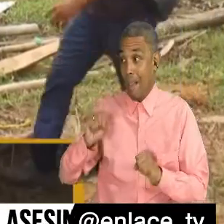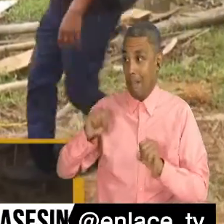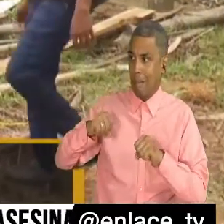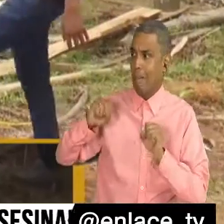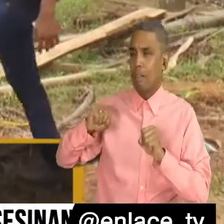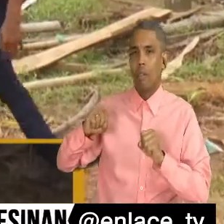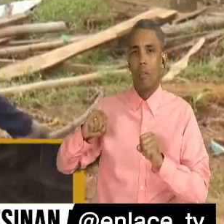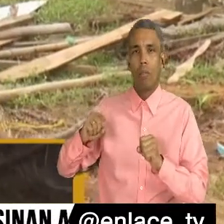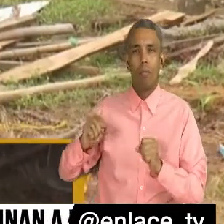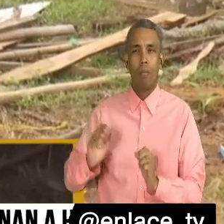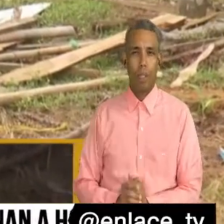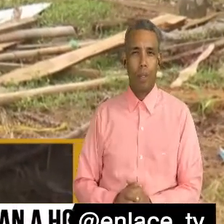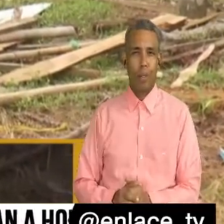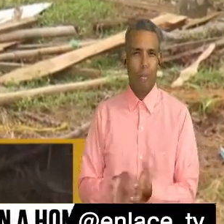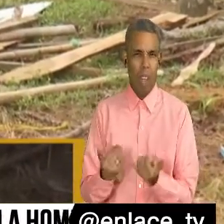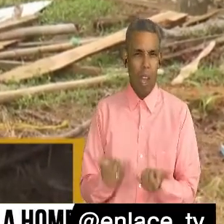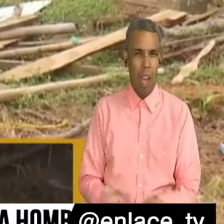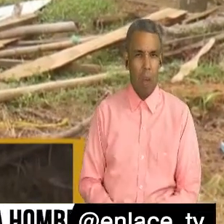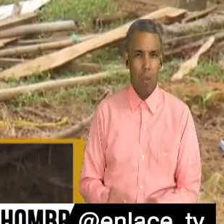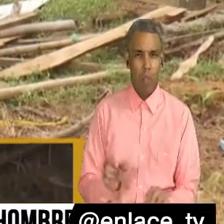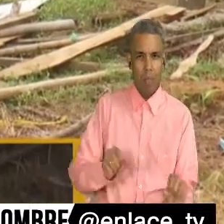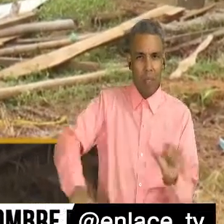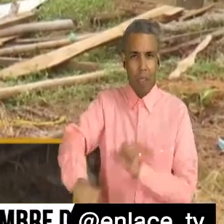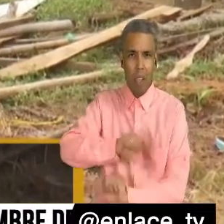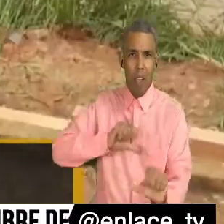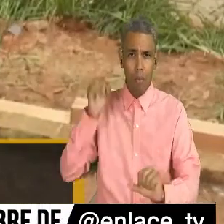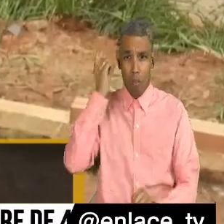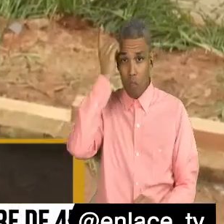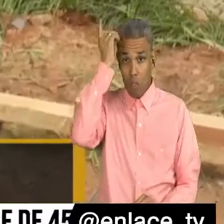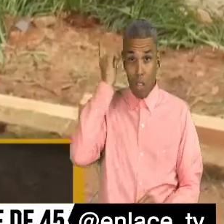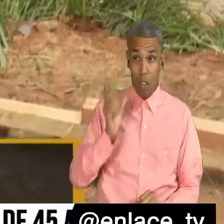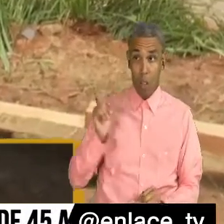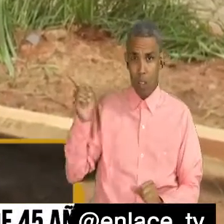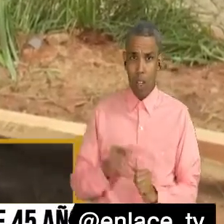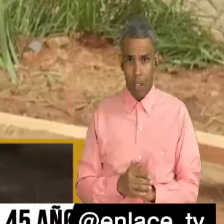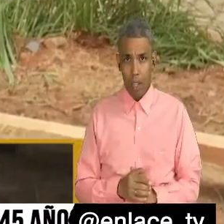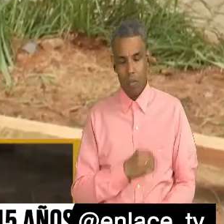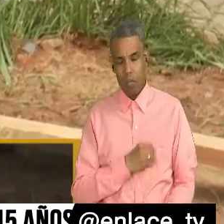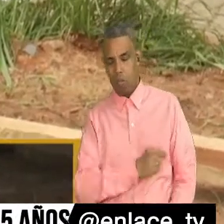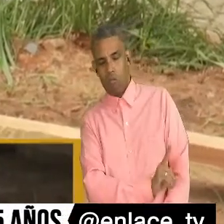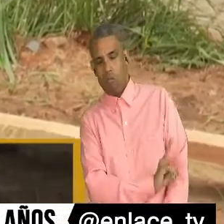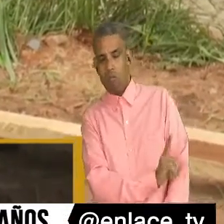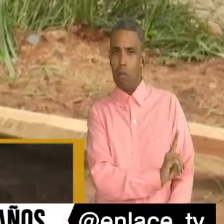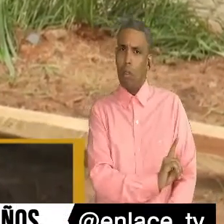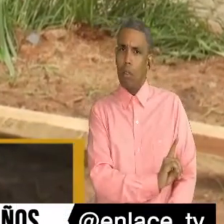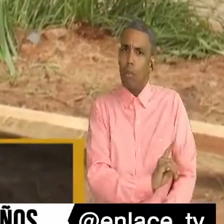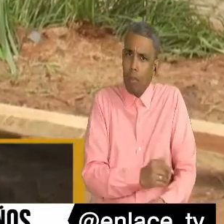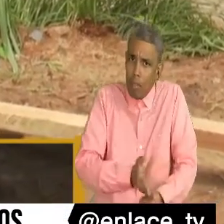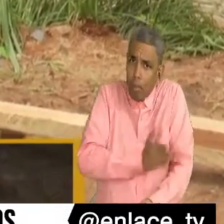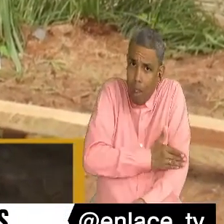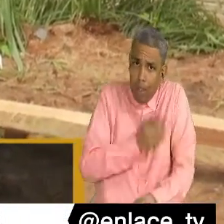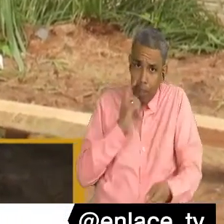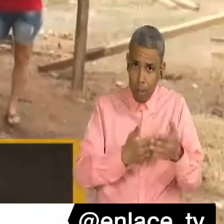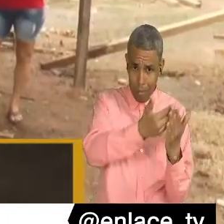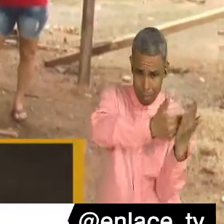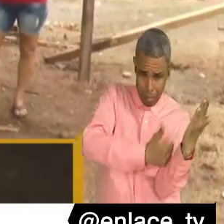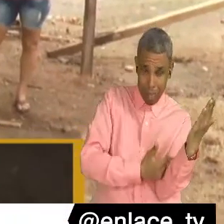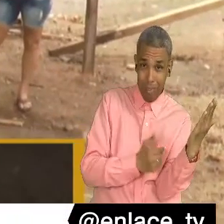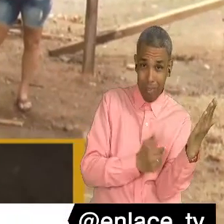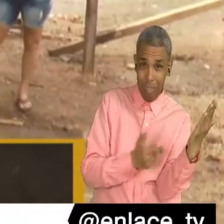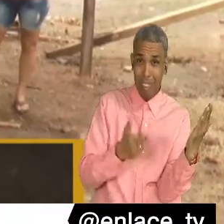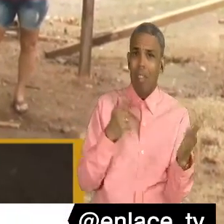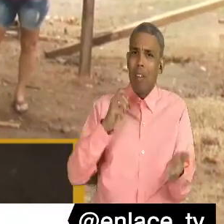Darío Echeverri, toda vez que ellos tienen un acto administrativo donde se reconoce el proyecto de vivienda como